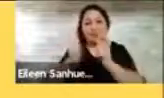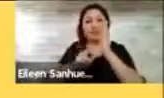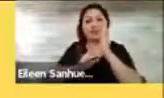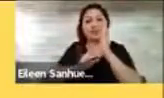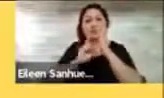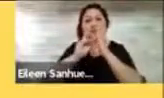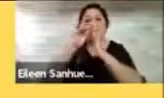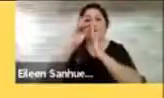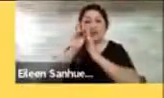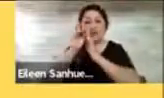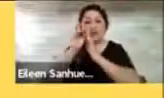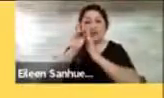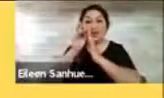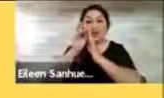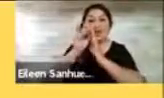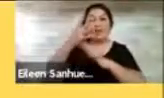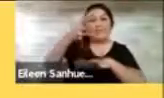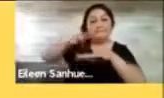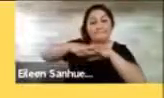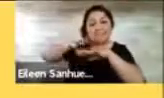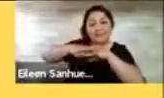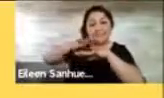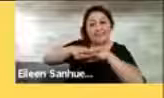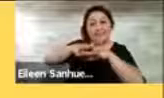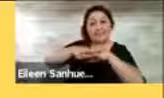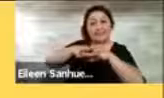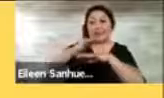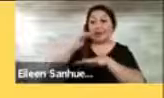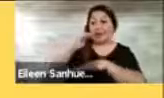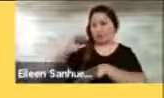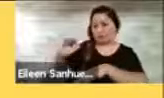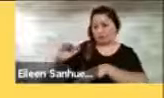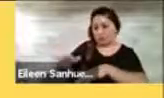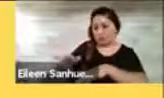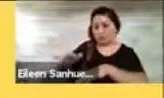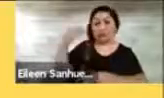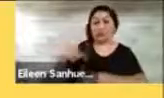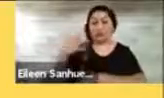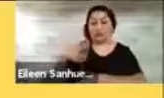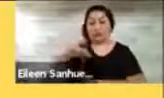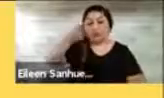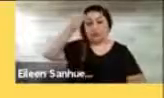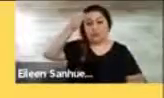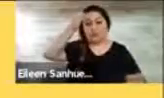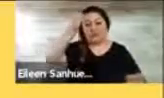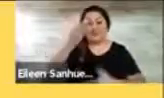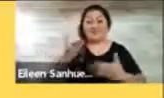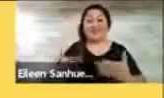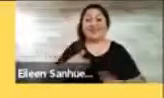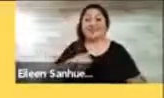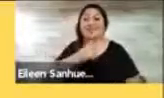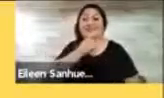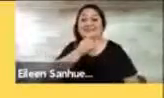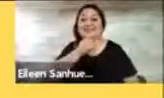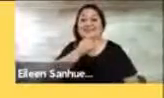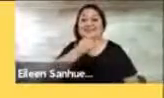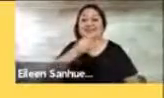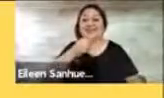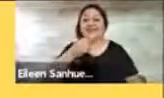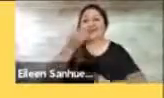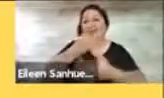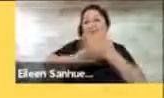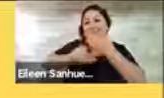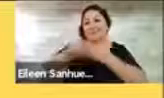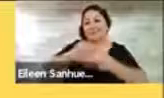como precursores matemáticos que son tan importantes en esa etapa. Y eso, no sé si hay comentarios o dudas en